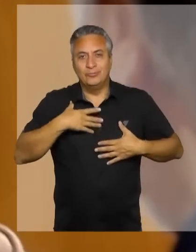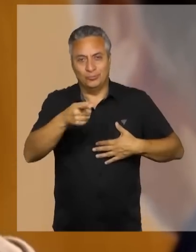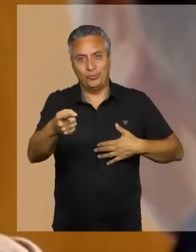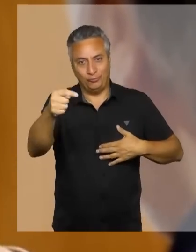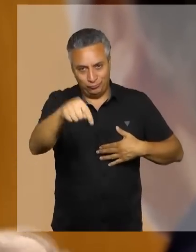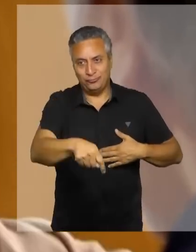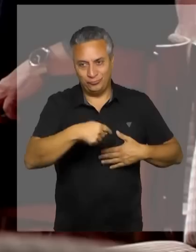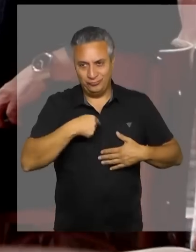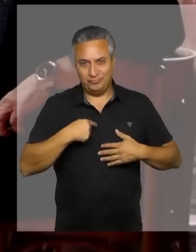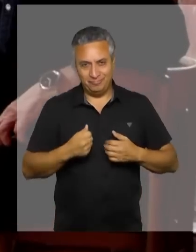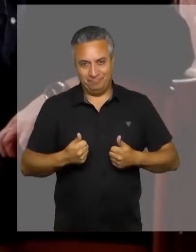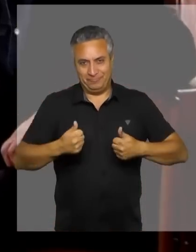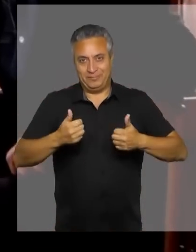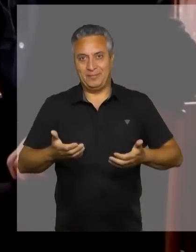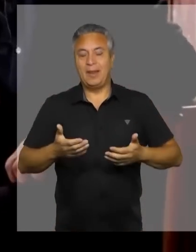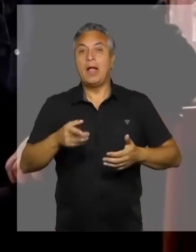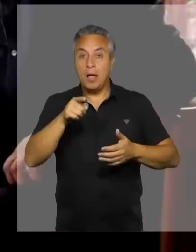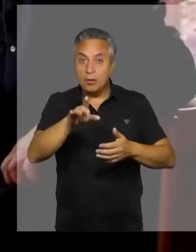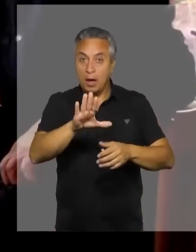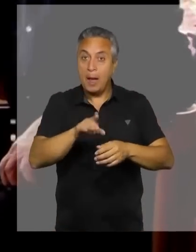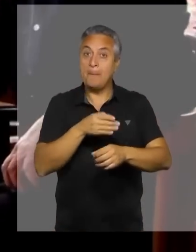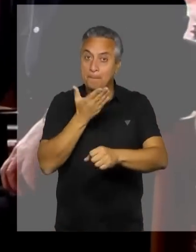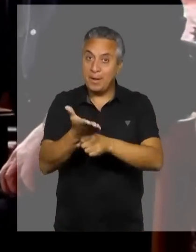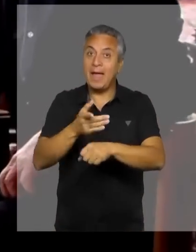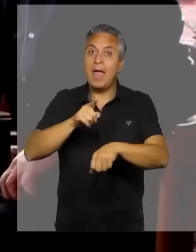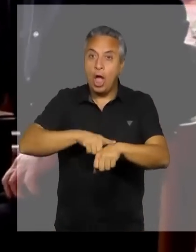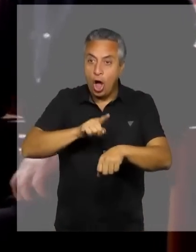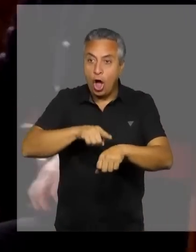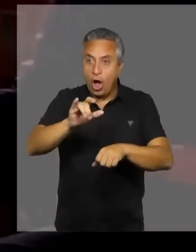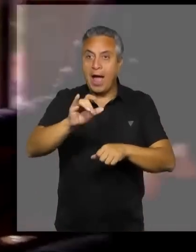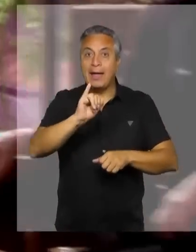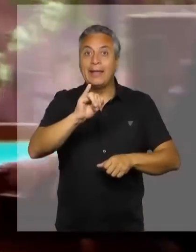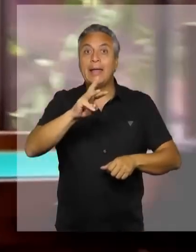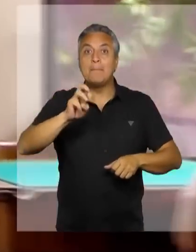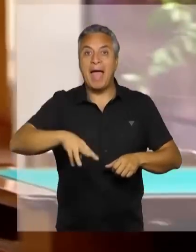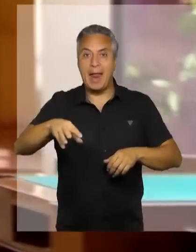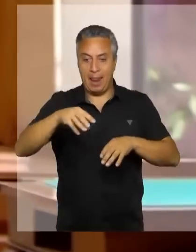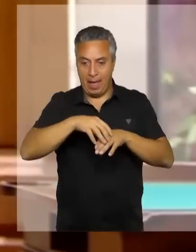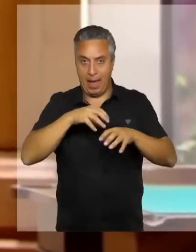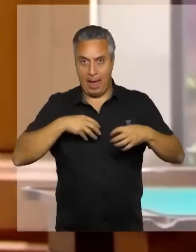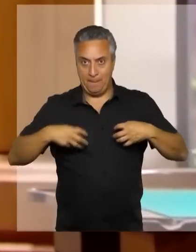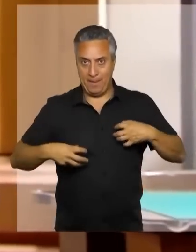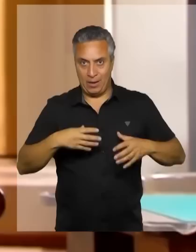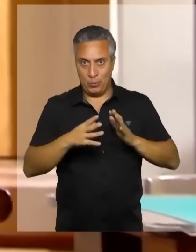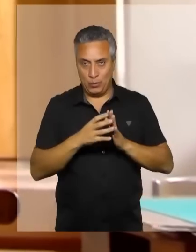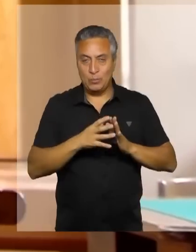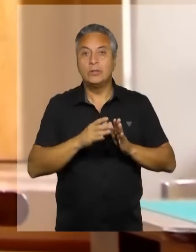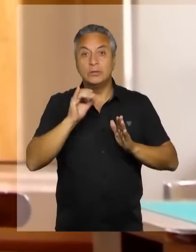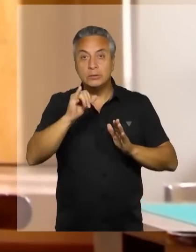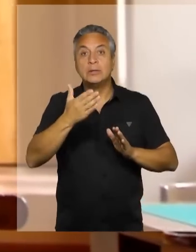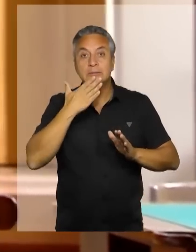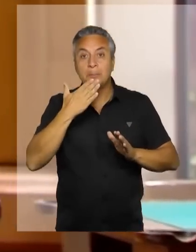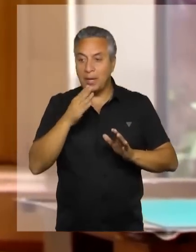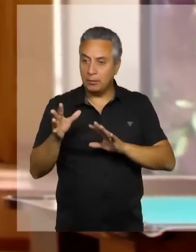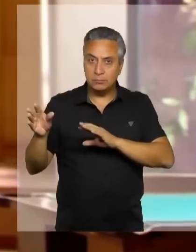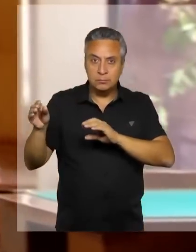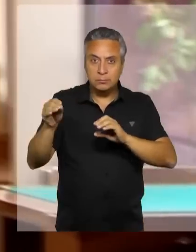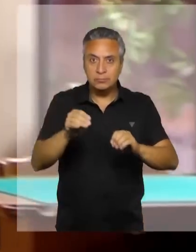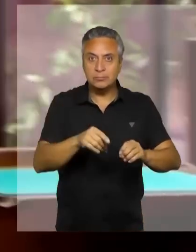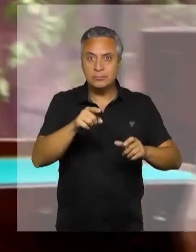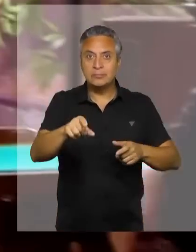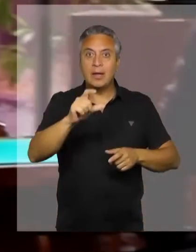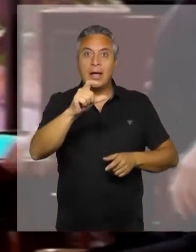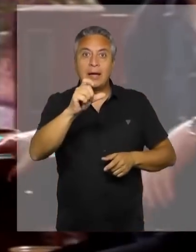Bien, vamos a pedir hora entonces con los imanes y además voy a traer unas matitas de